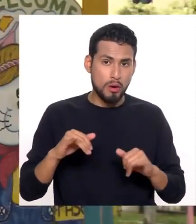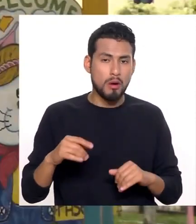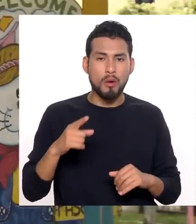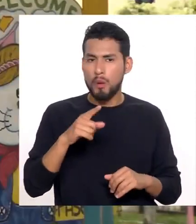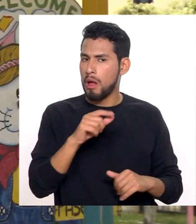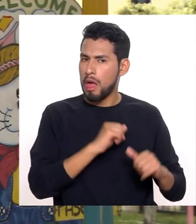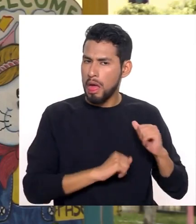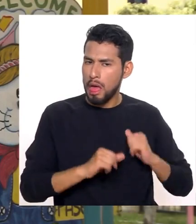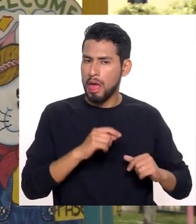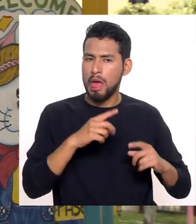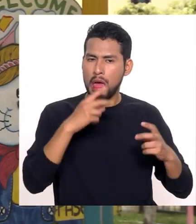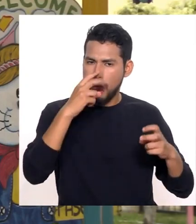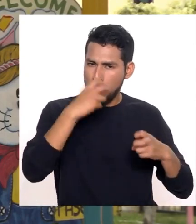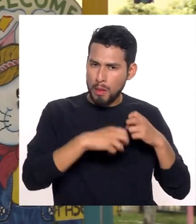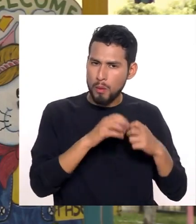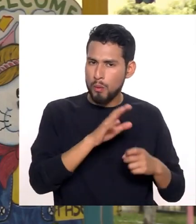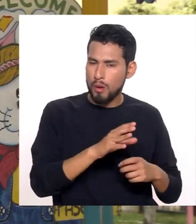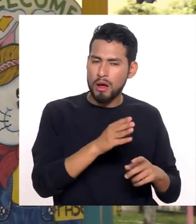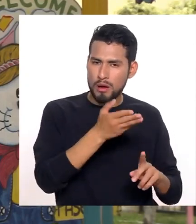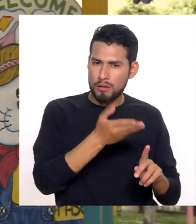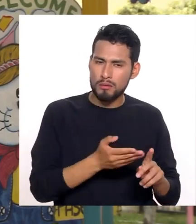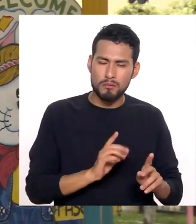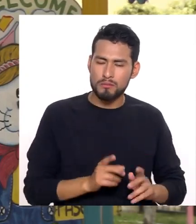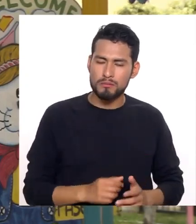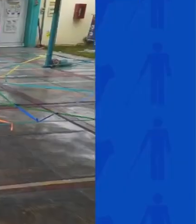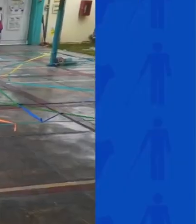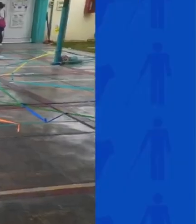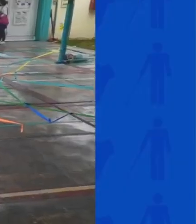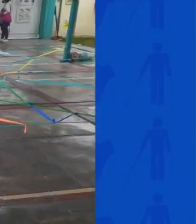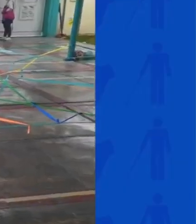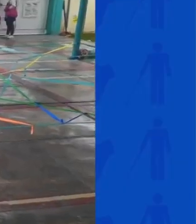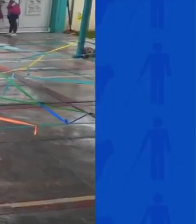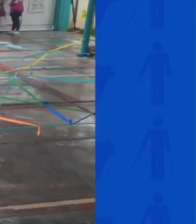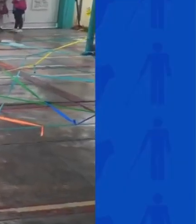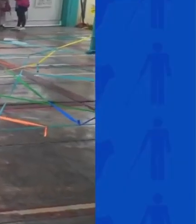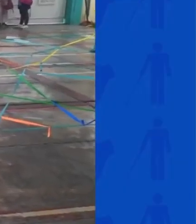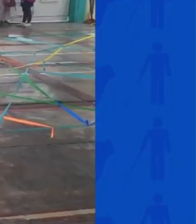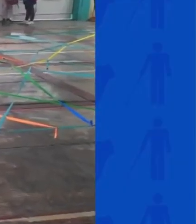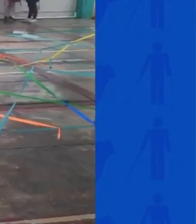sus compañeros y no sufra complicaciones propias de la condición.